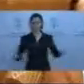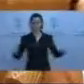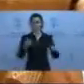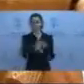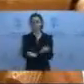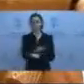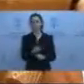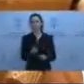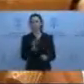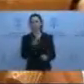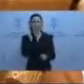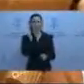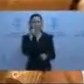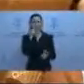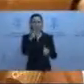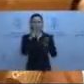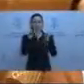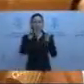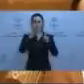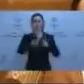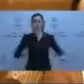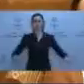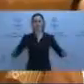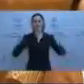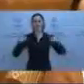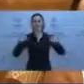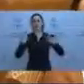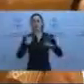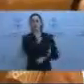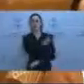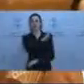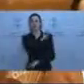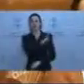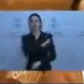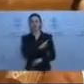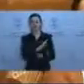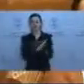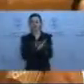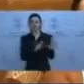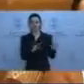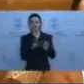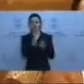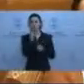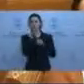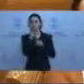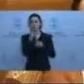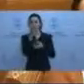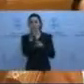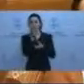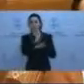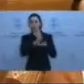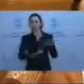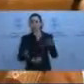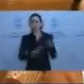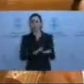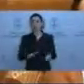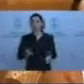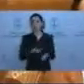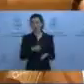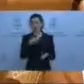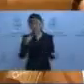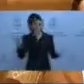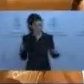ninguna reclamación por parte de los responsables de este registro de que hiciera la declaración. No hubo nada. Entonces, bueno,